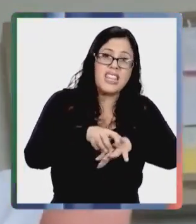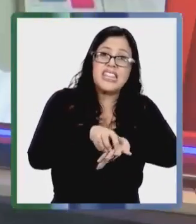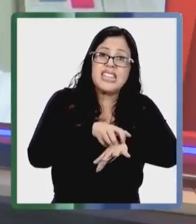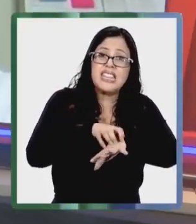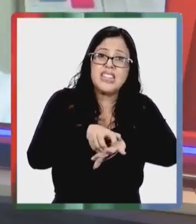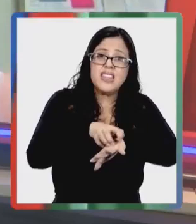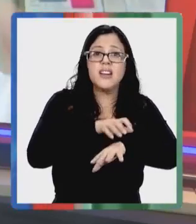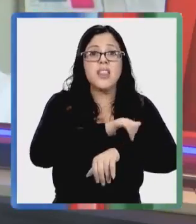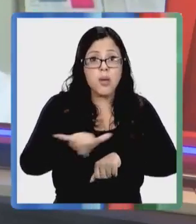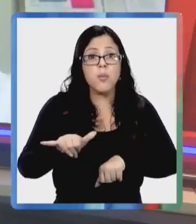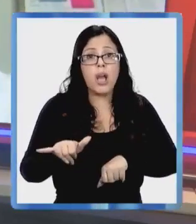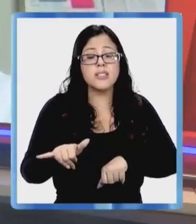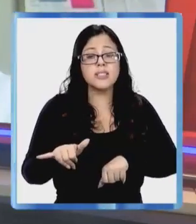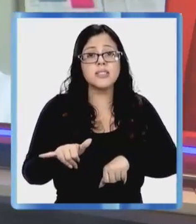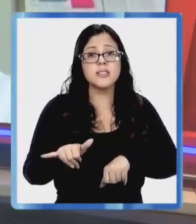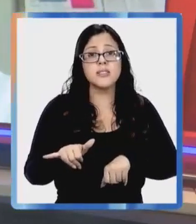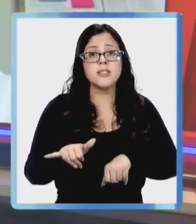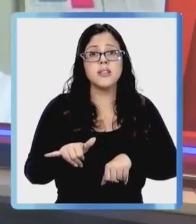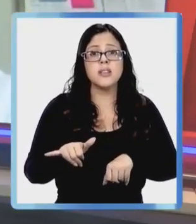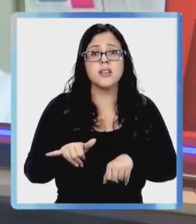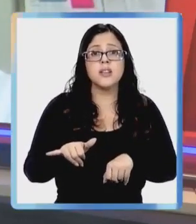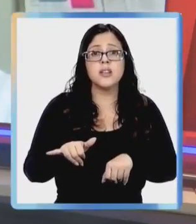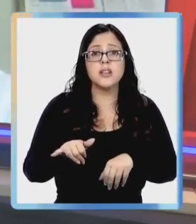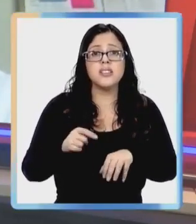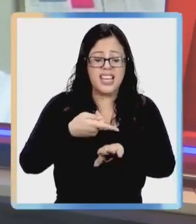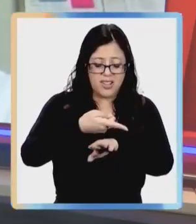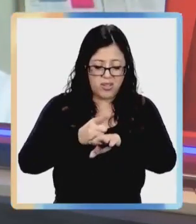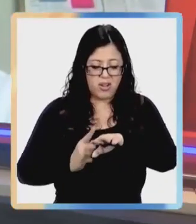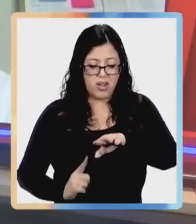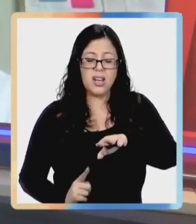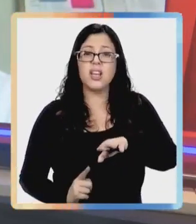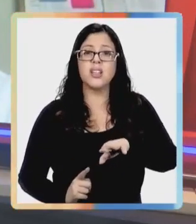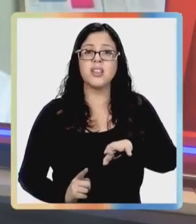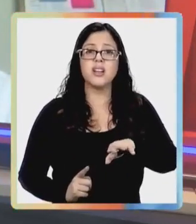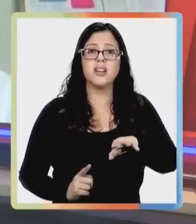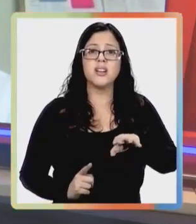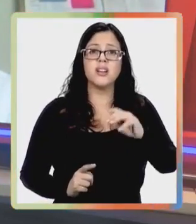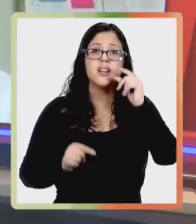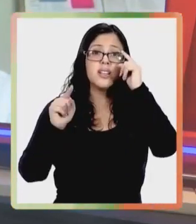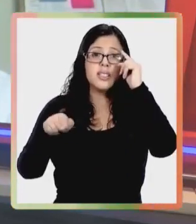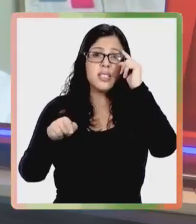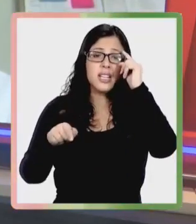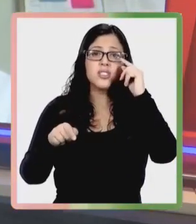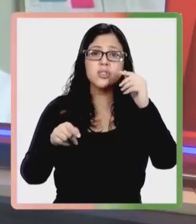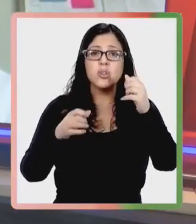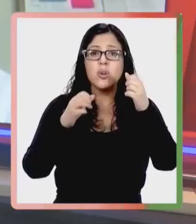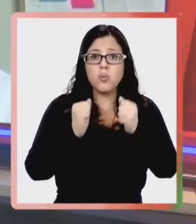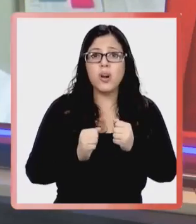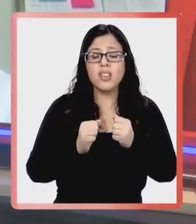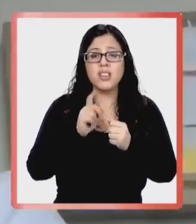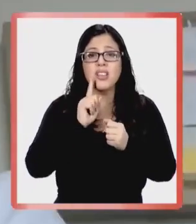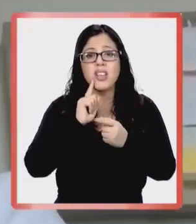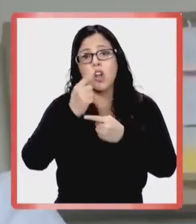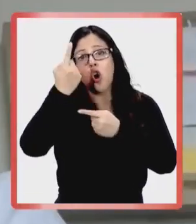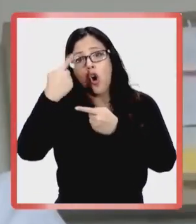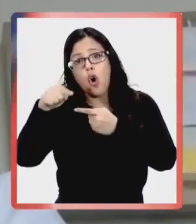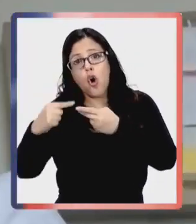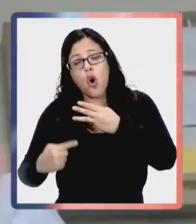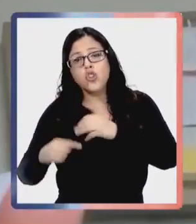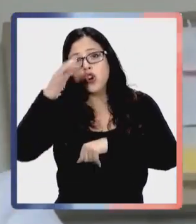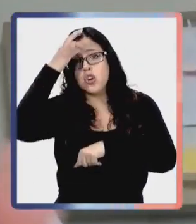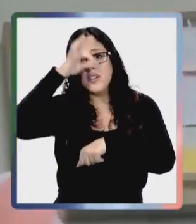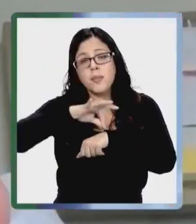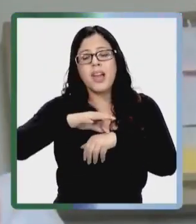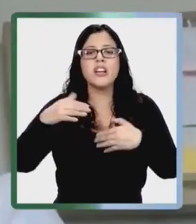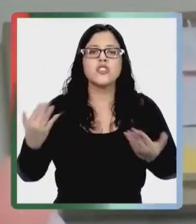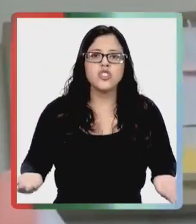las manos. No hay que olvidar que una mano irritada, una mano con grietas, especialmente en lo alérgico, puede albergar otro tipo de germes como